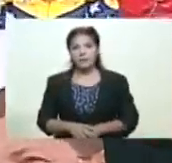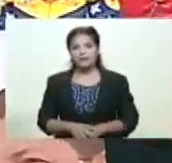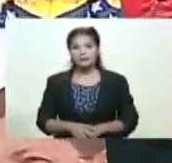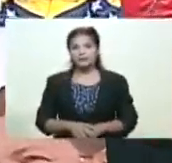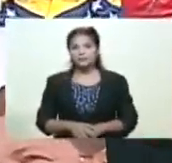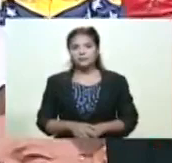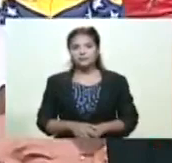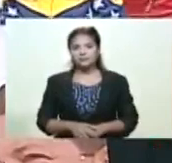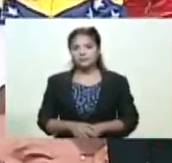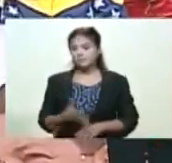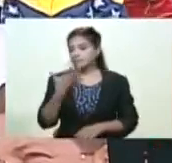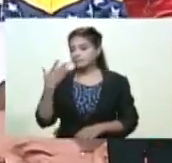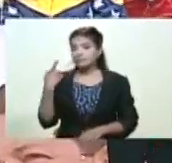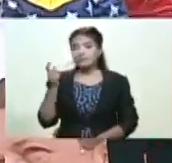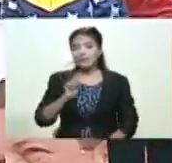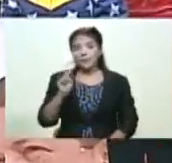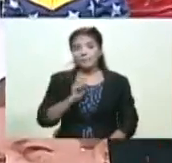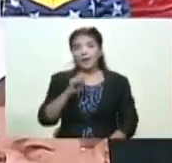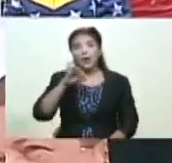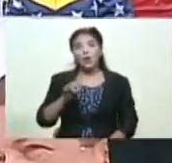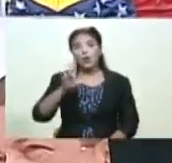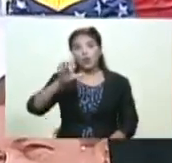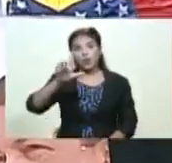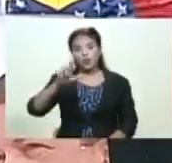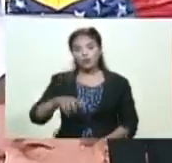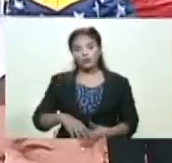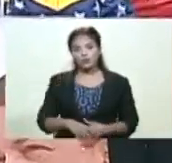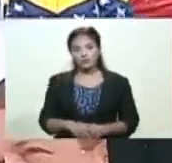Y en el último mes, el mes de julio,